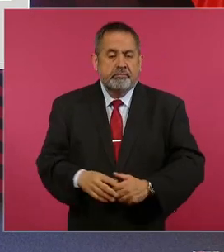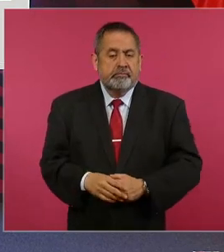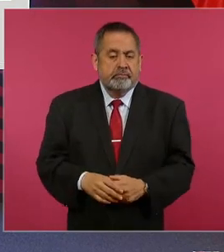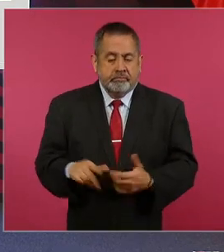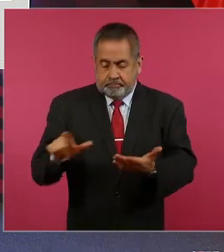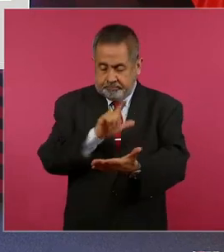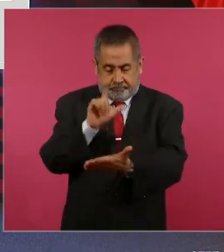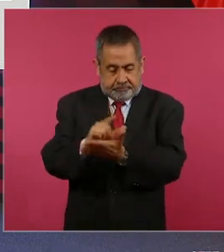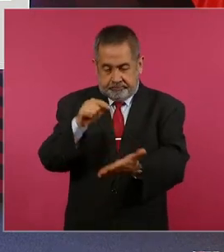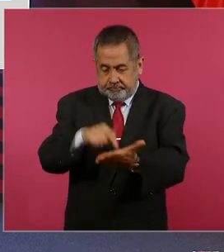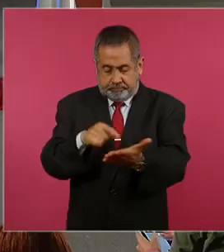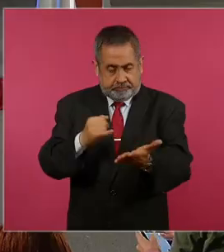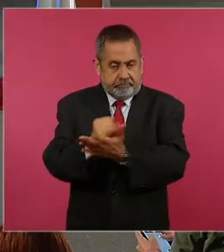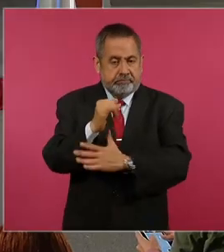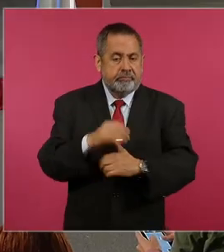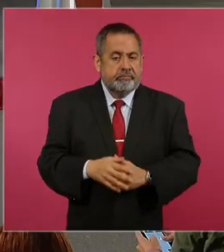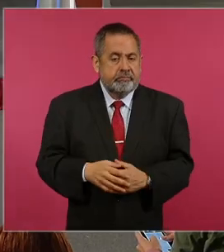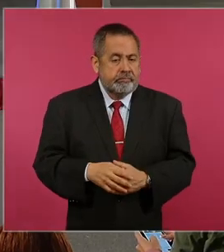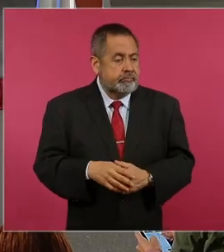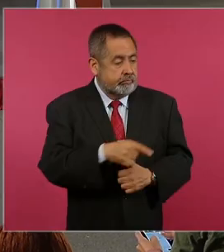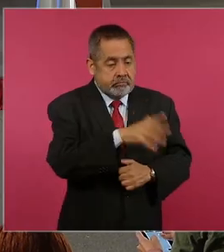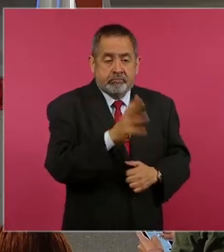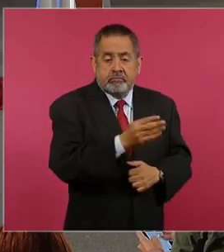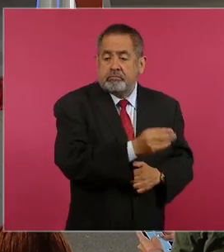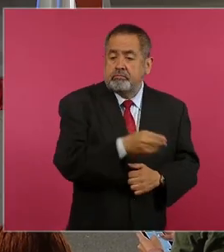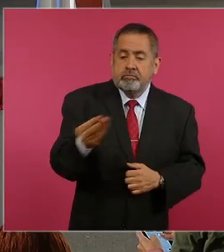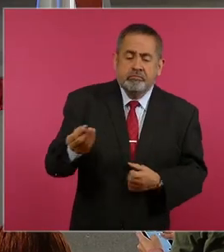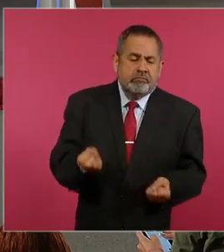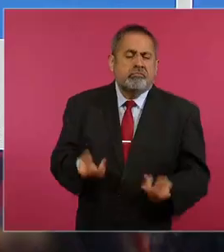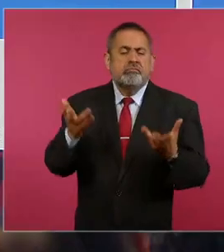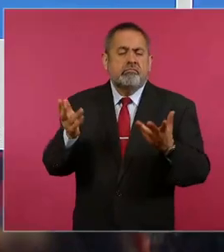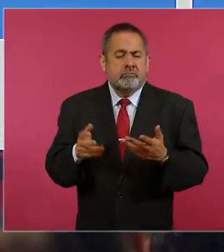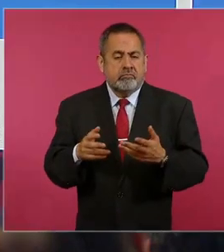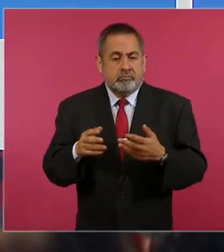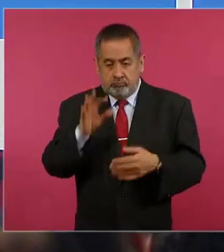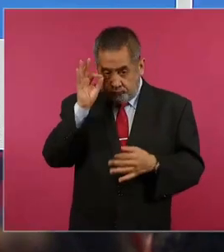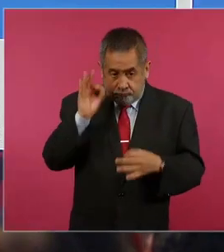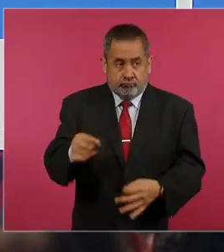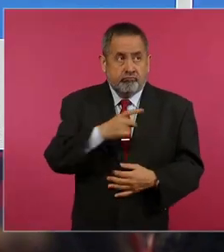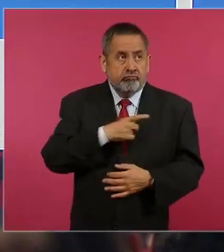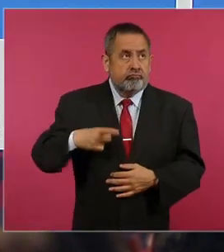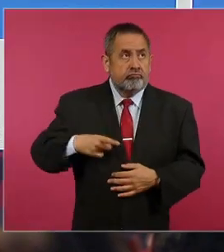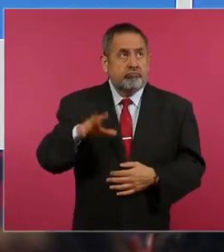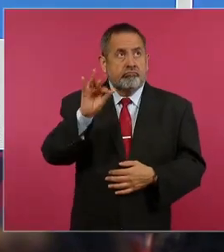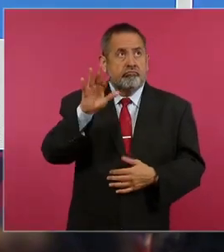por ley. ¿Saben cuánto han entregado de los 40 mil?